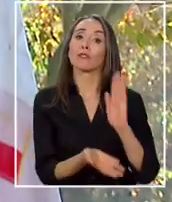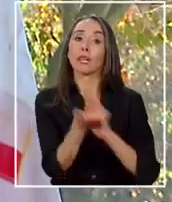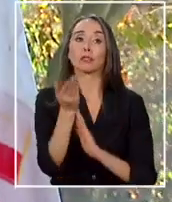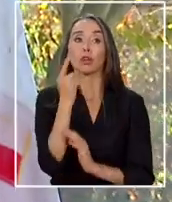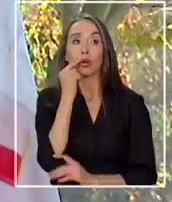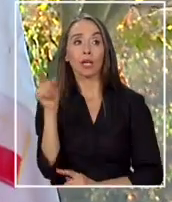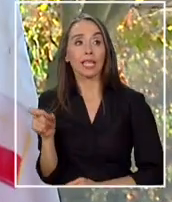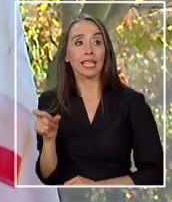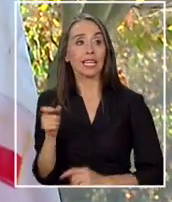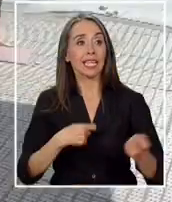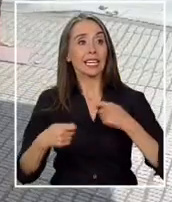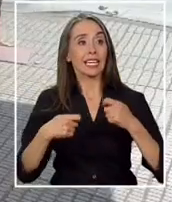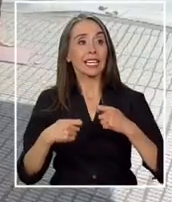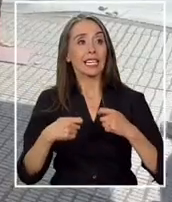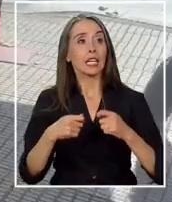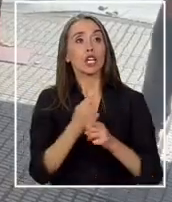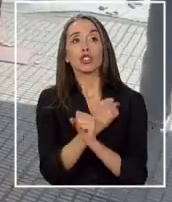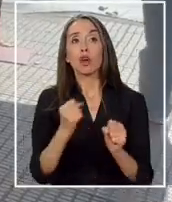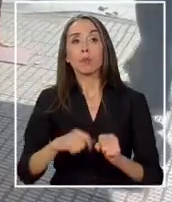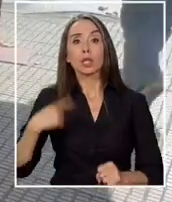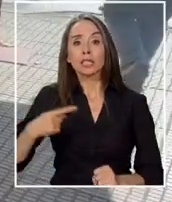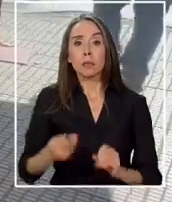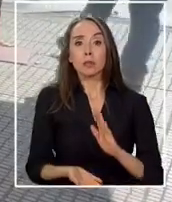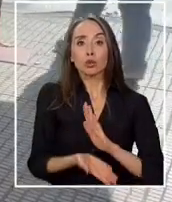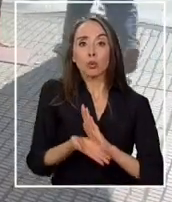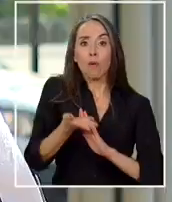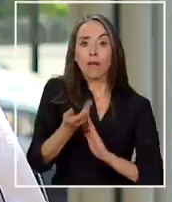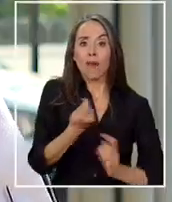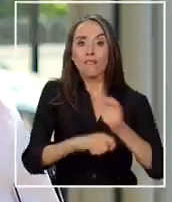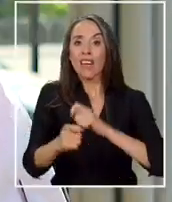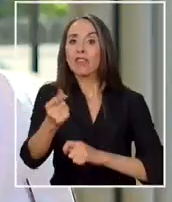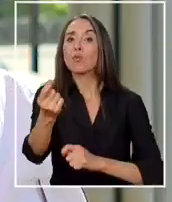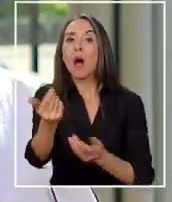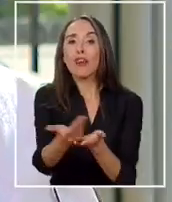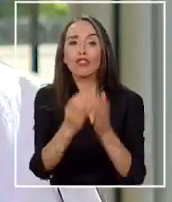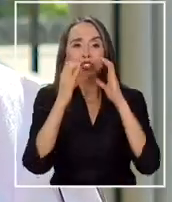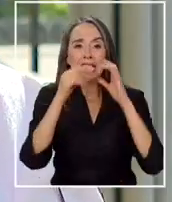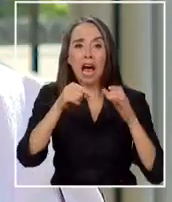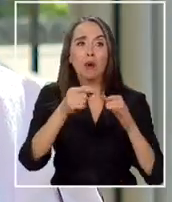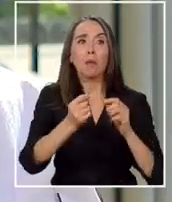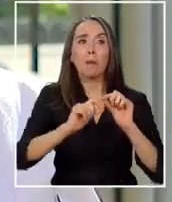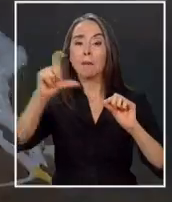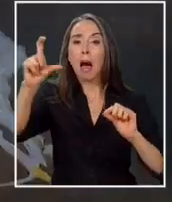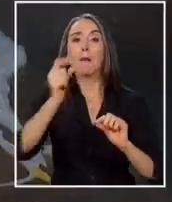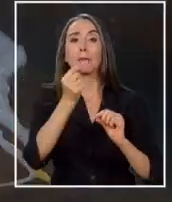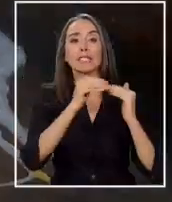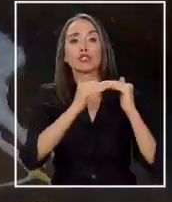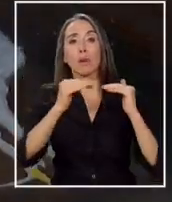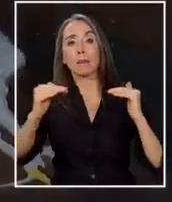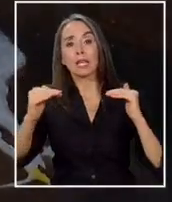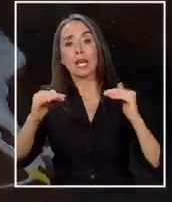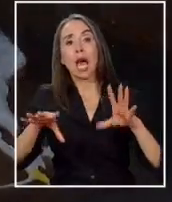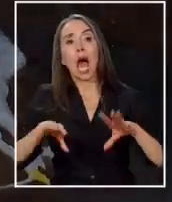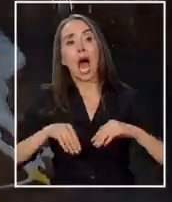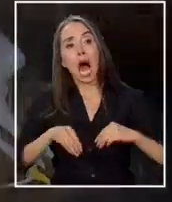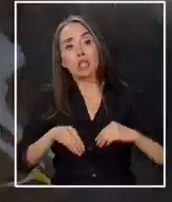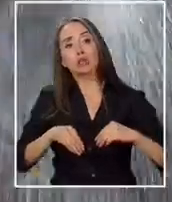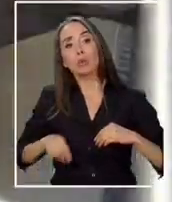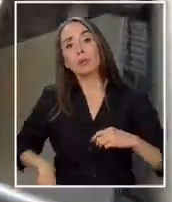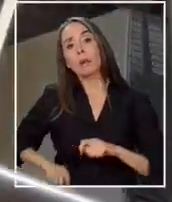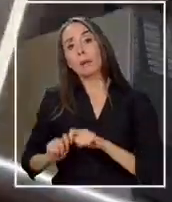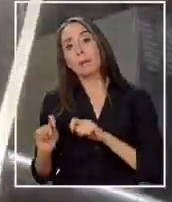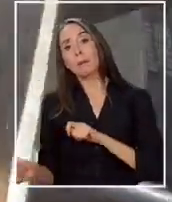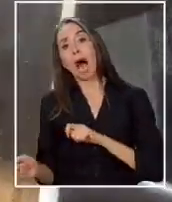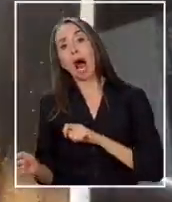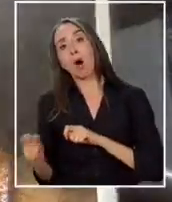don Zacarías. Nosotros no podemos estar subiendo constantemente el precio. Lo que tenemos que nosotros mantener el precio y asumir este